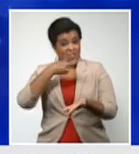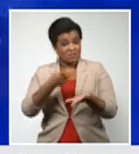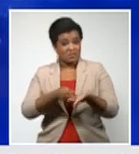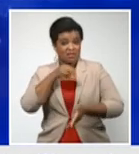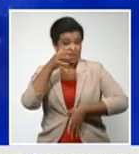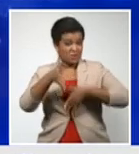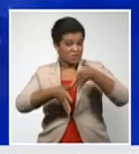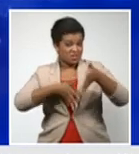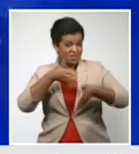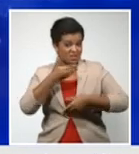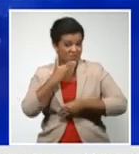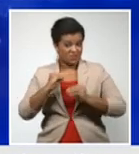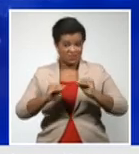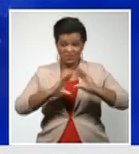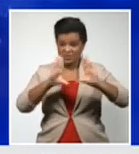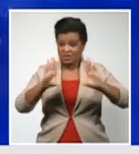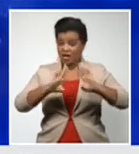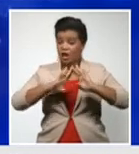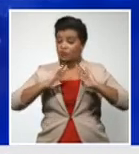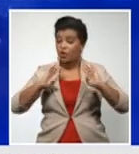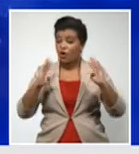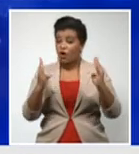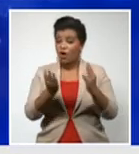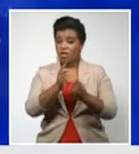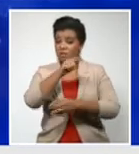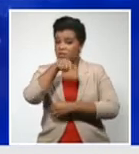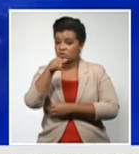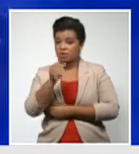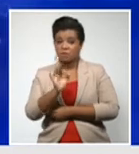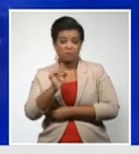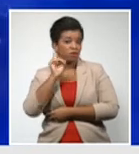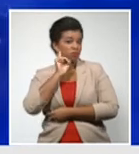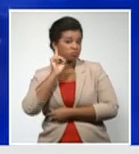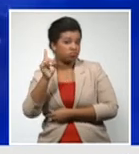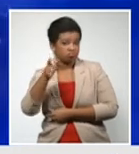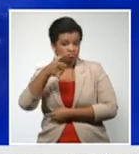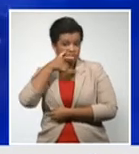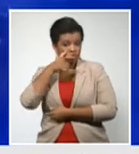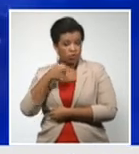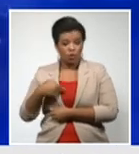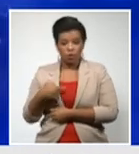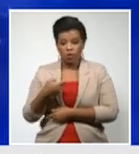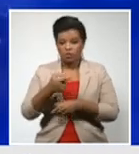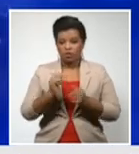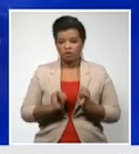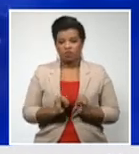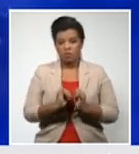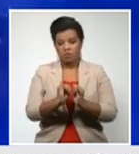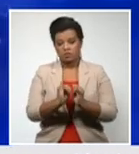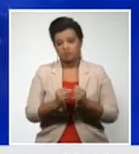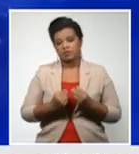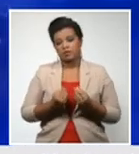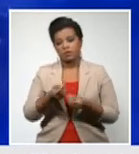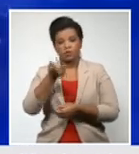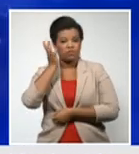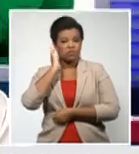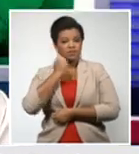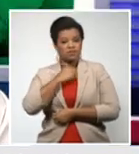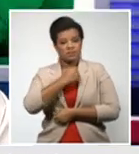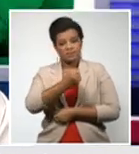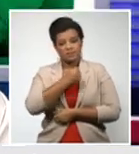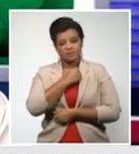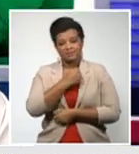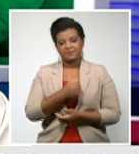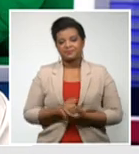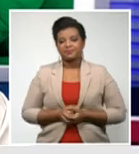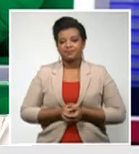señas y a todas las personas que escuchan todos los días la información que se brinda en esta conferencia. Nosotros hoy,